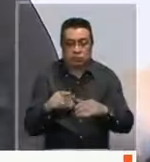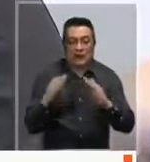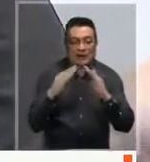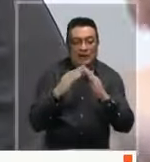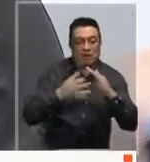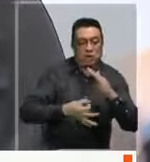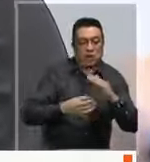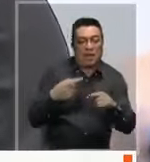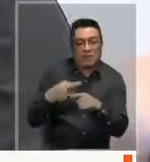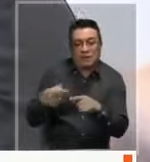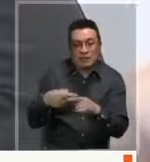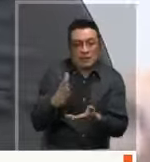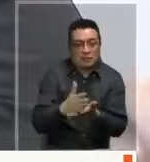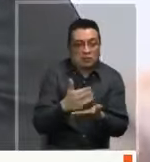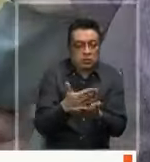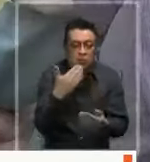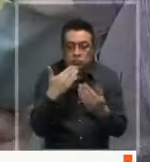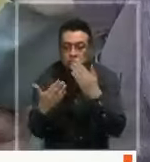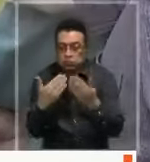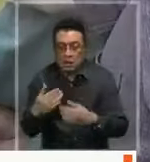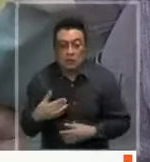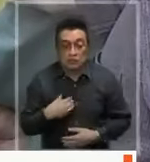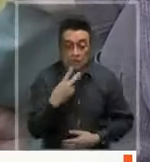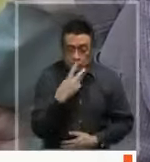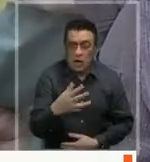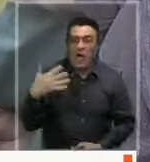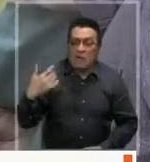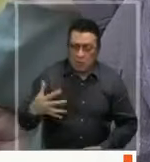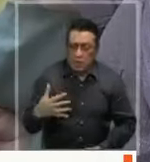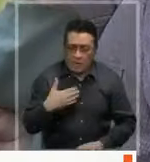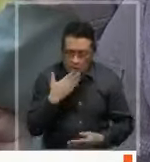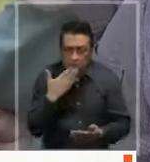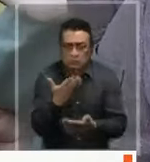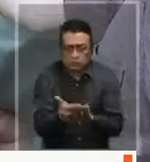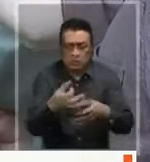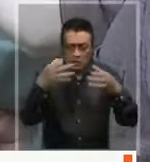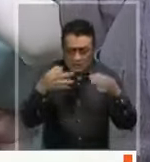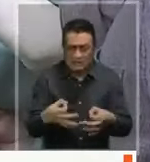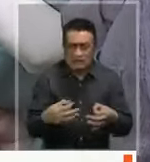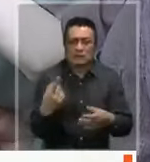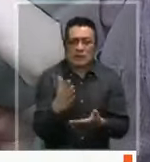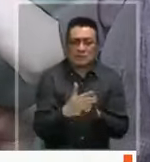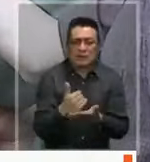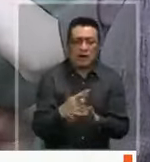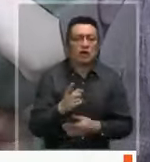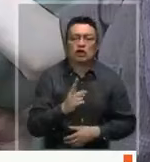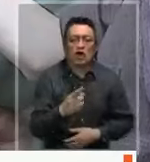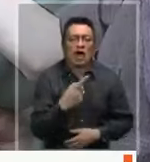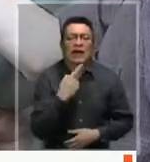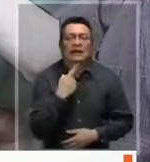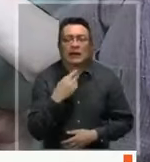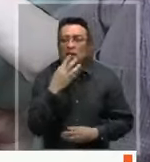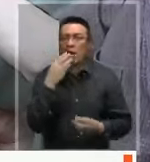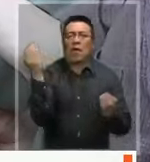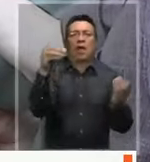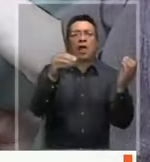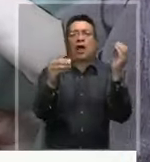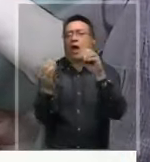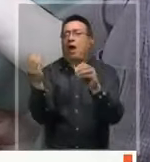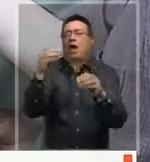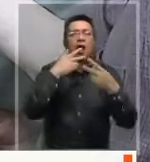distintas medidas nos parece muy importante eh plantear la efectividad de las medidas no nos interesa la pirotecnia no nos